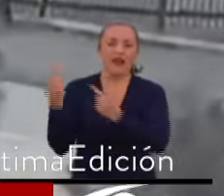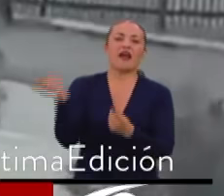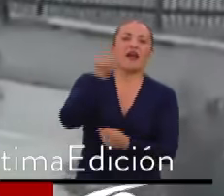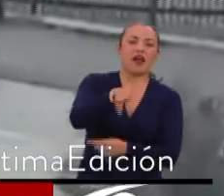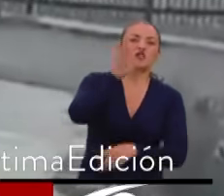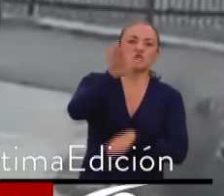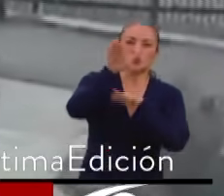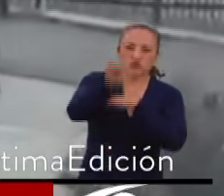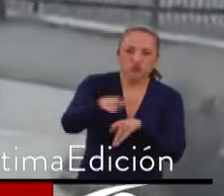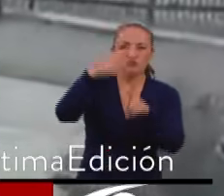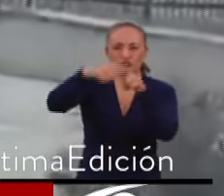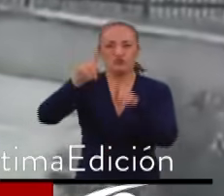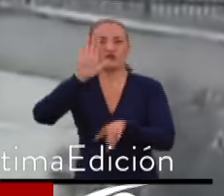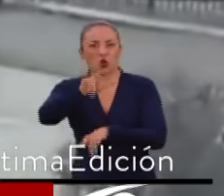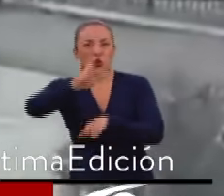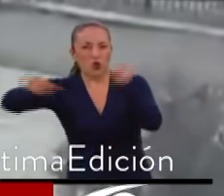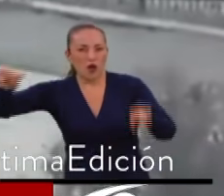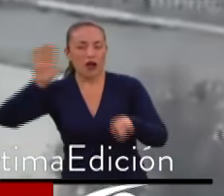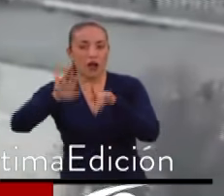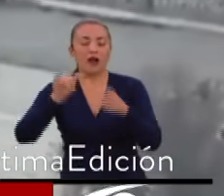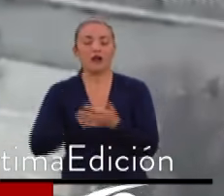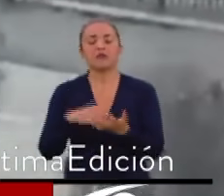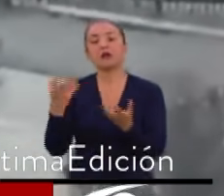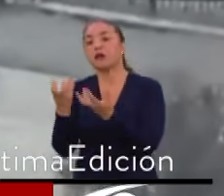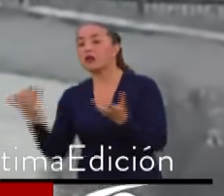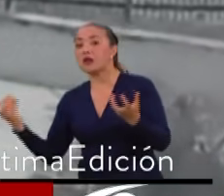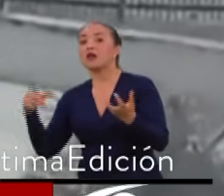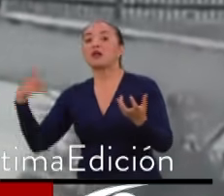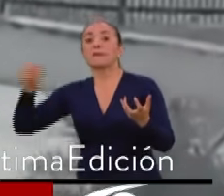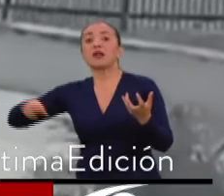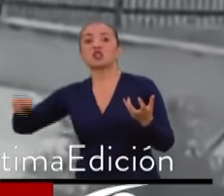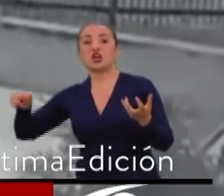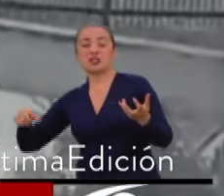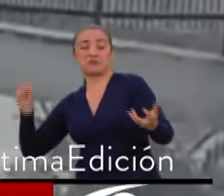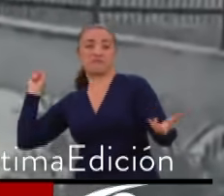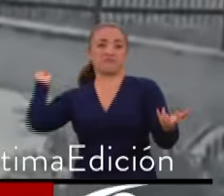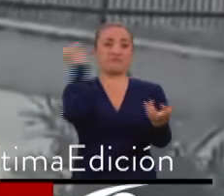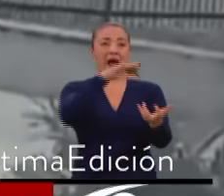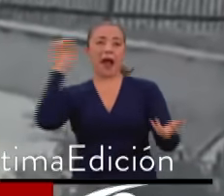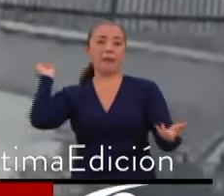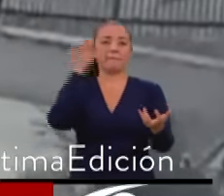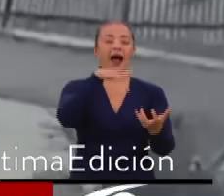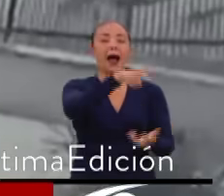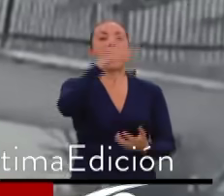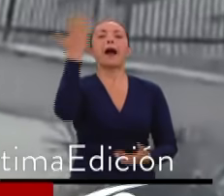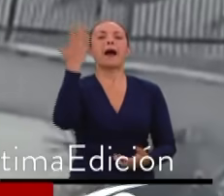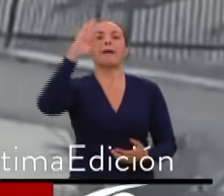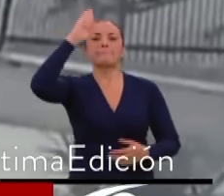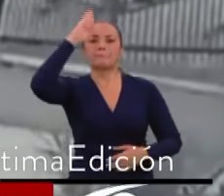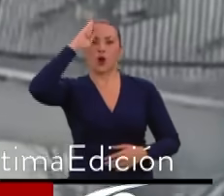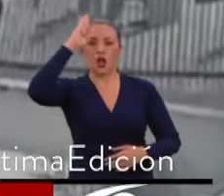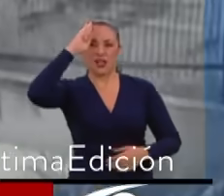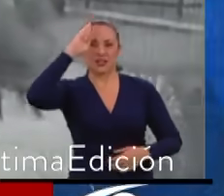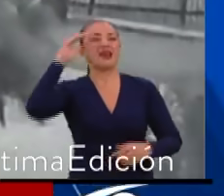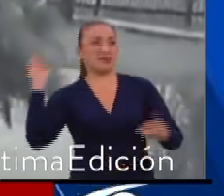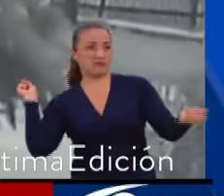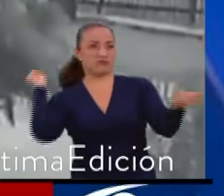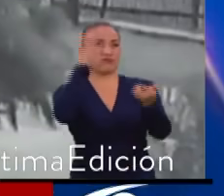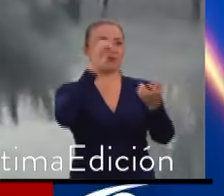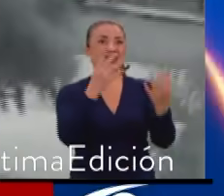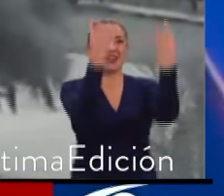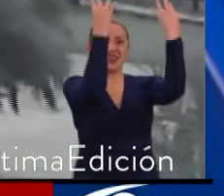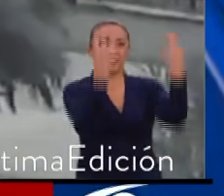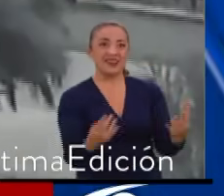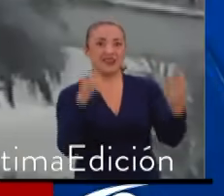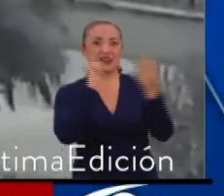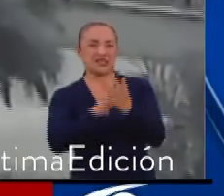En uno de los costados del portal, un grupo de asistentes lanzó piedras contra varios policías y vandalizó una de las rejas que dan acceso